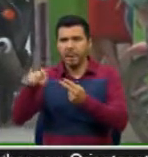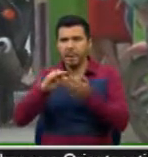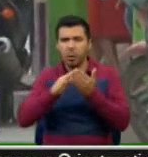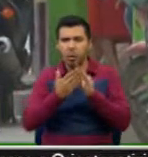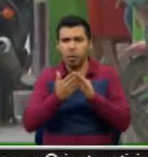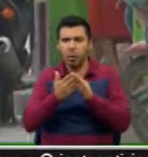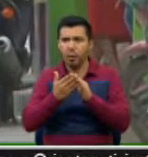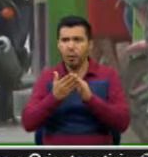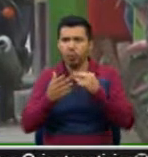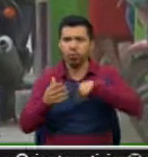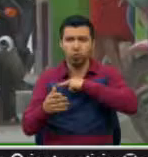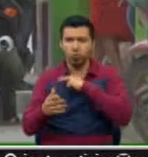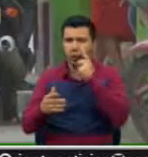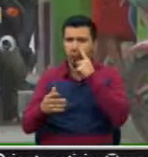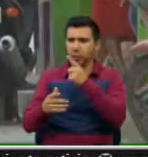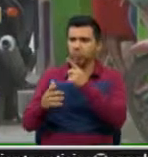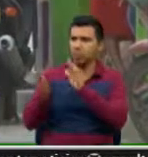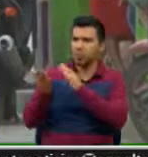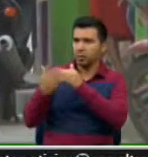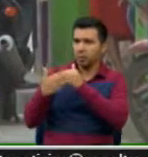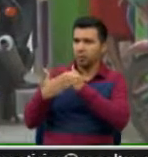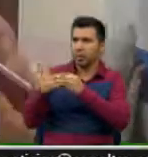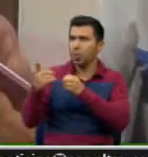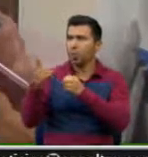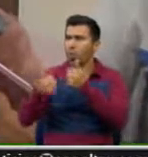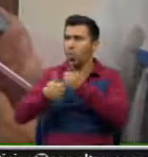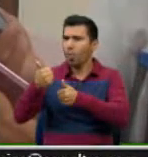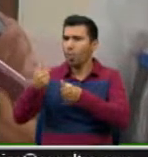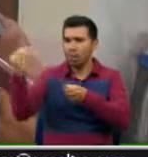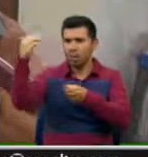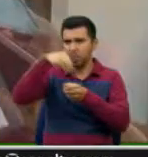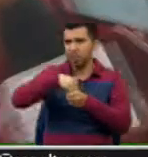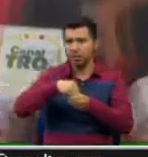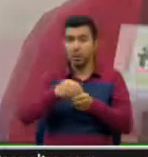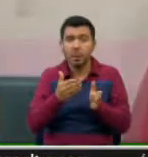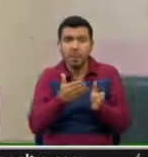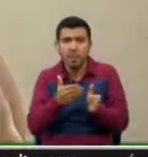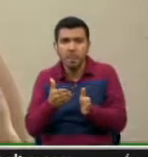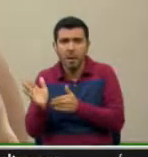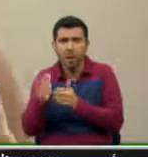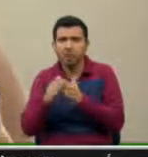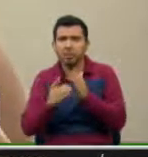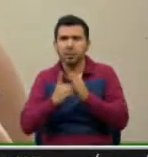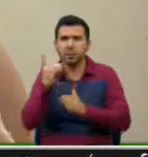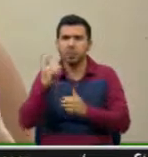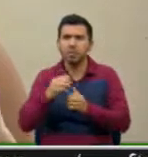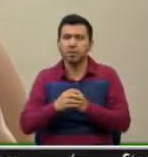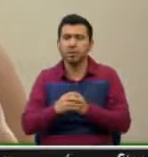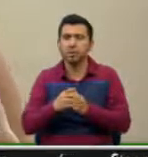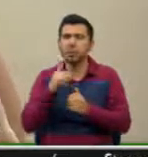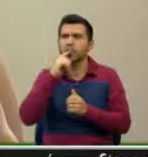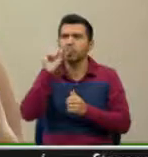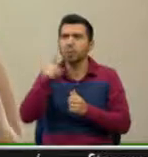nosotros tener a bien tenerlas en cuenta y poderlas incluir dentro del plan de desarrollo departamental. El mejoramiento de las vías,